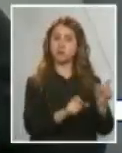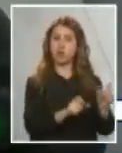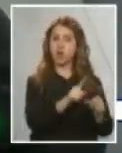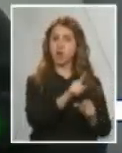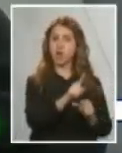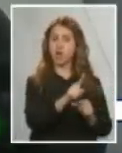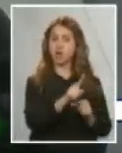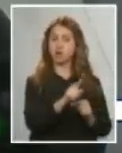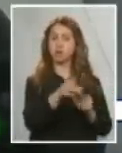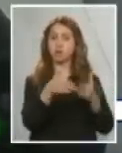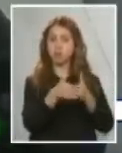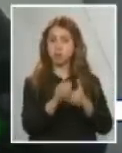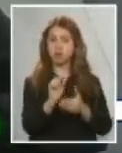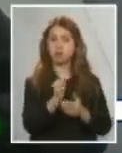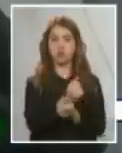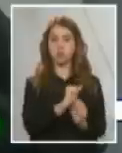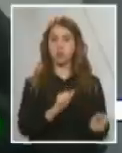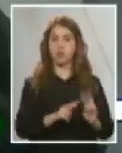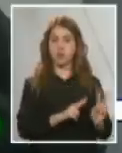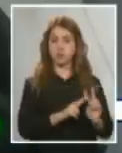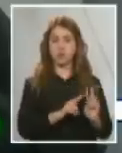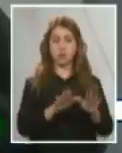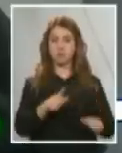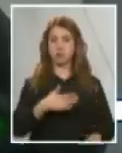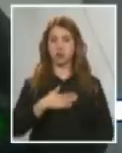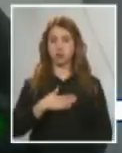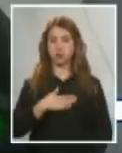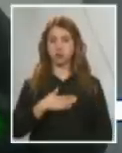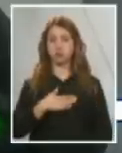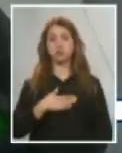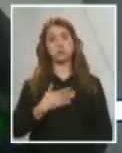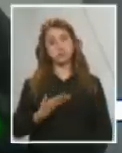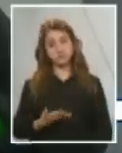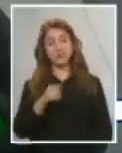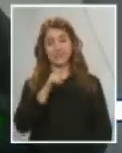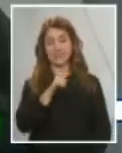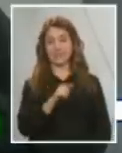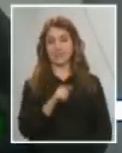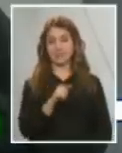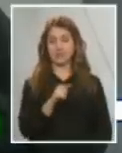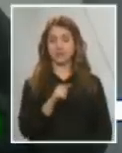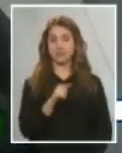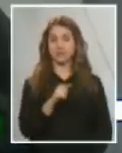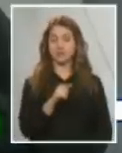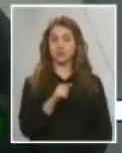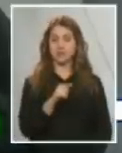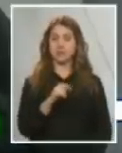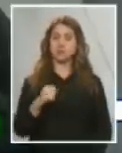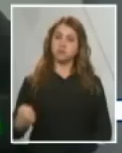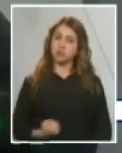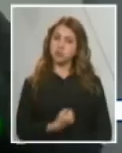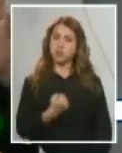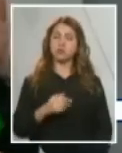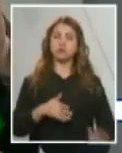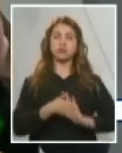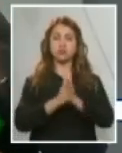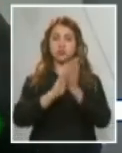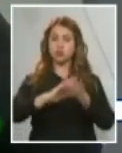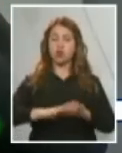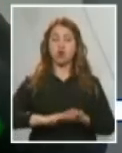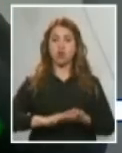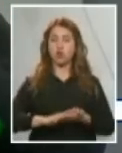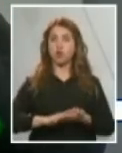por pequeños límites, no lo puede hacer. Entonces, ahí, pucha, se va todo así